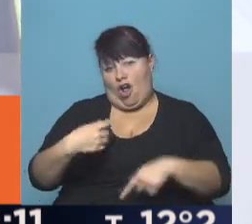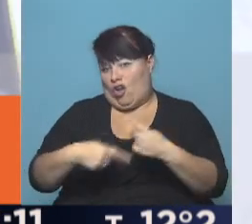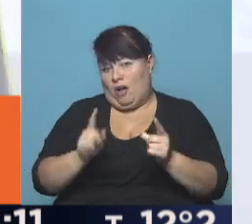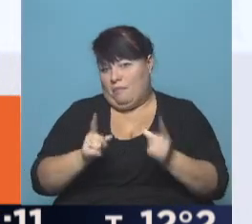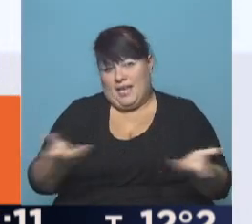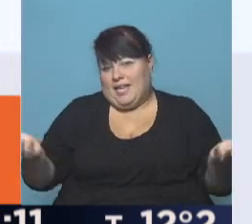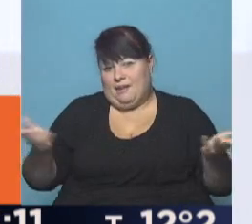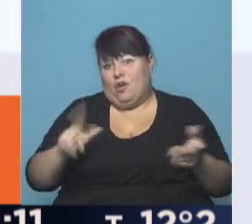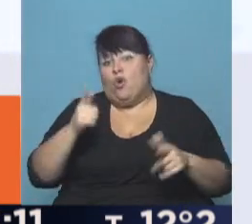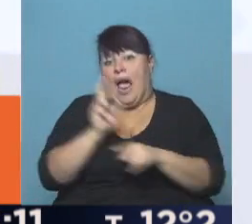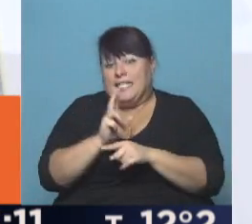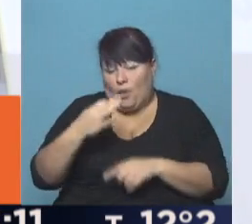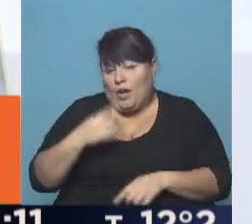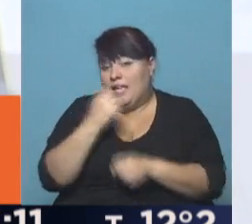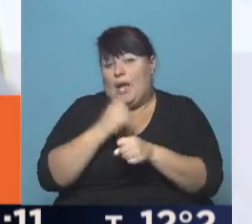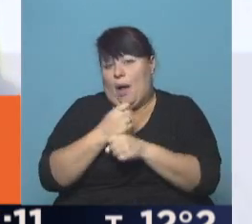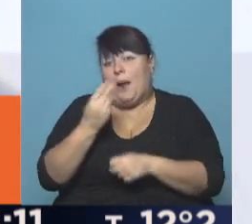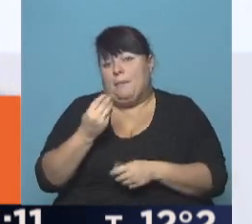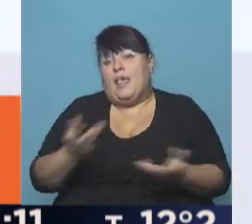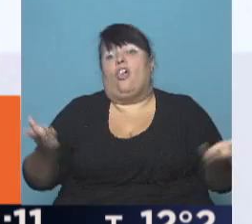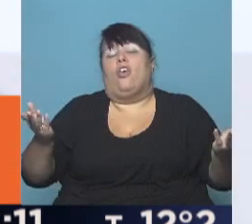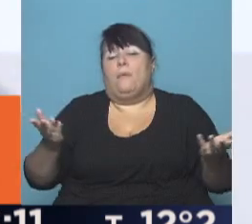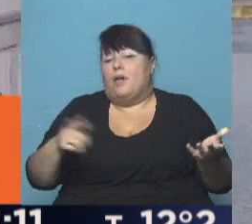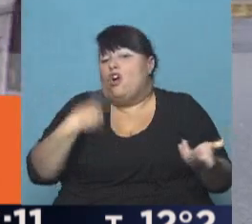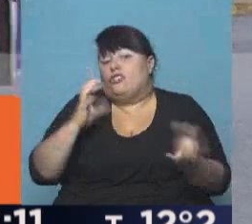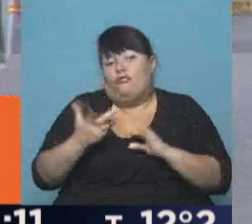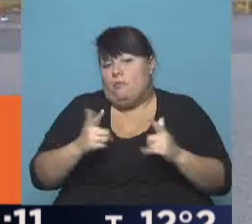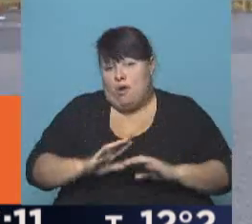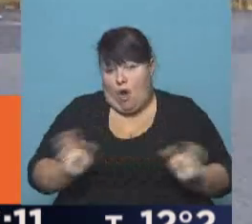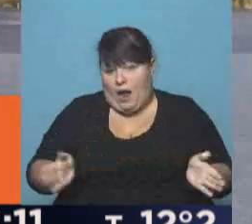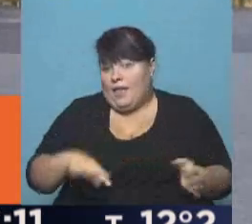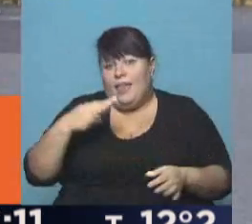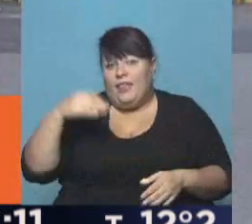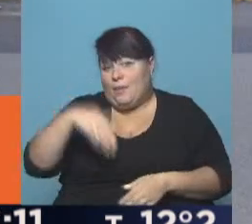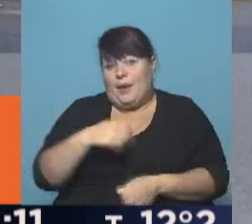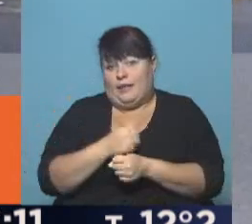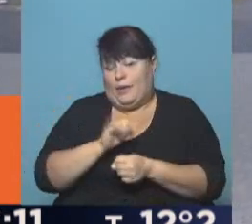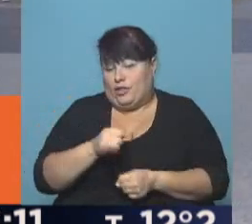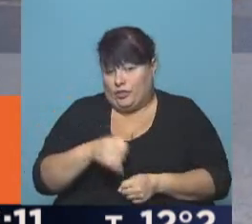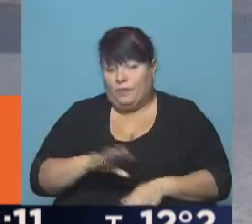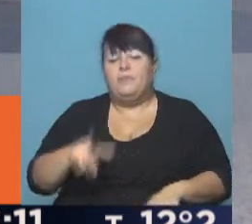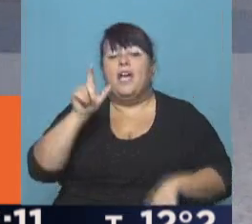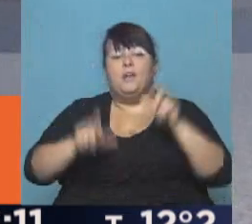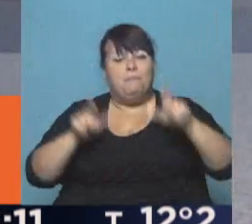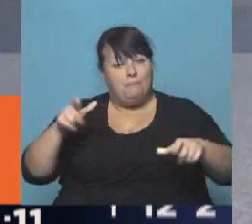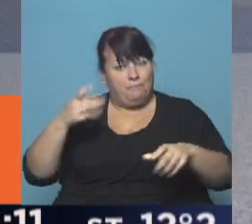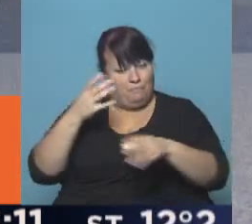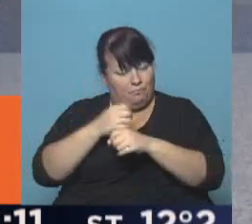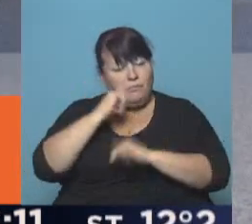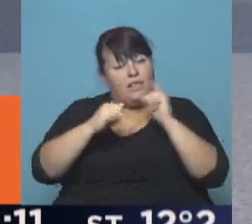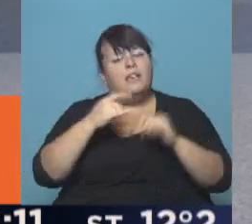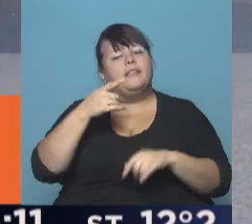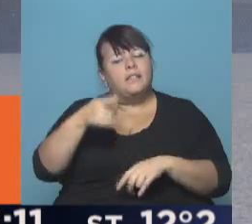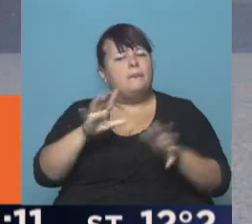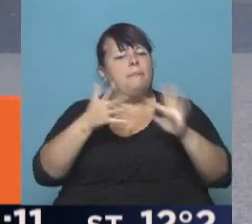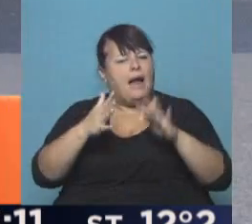hasta la seguridad y se trabaja con miedo pero otra cosa no podemos hacer tenemos bernal ahora los pasajeros mencionan el hecho y dicen que